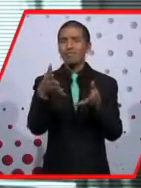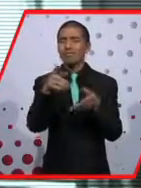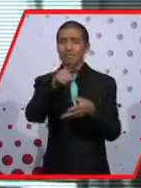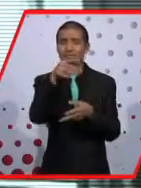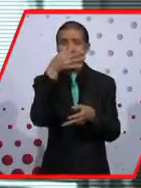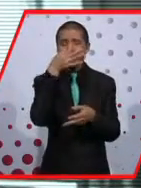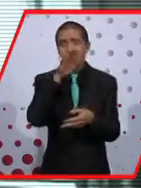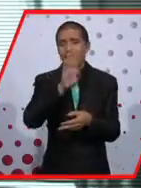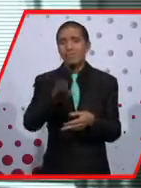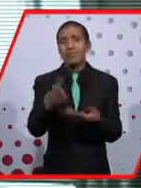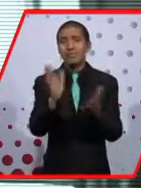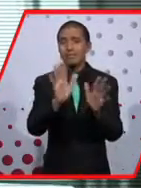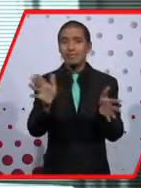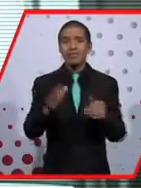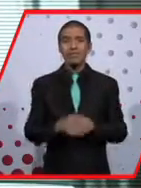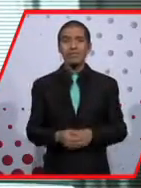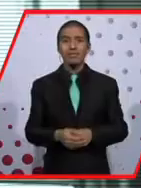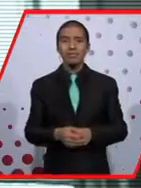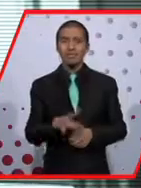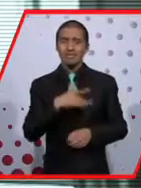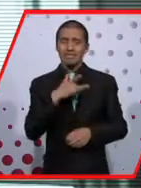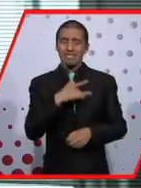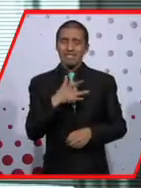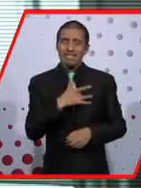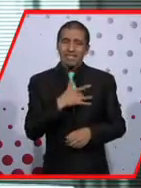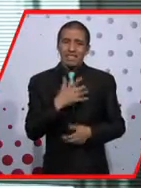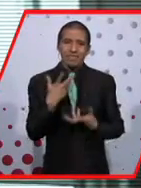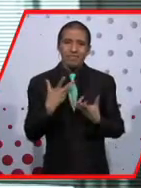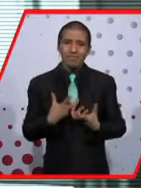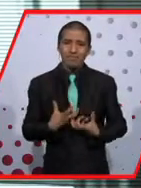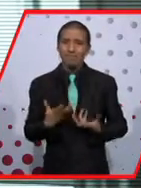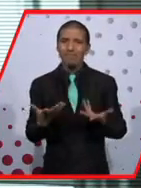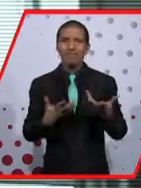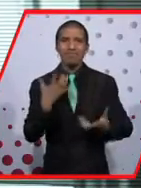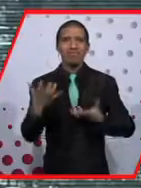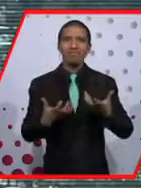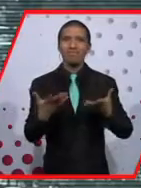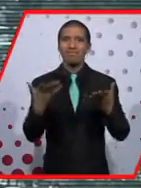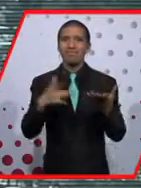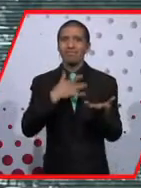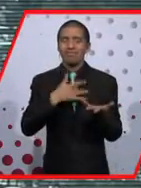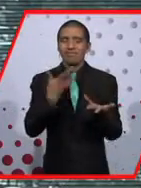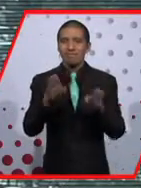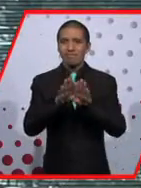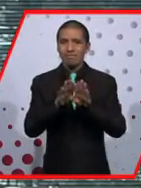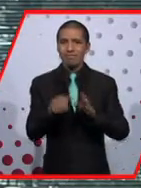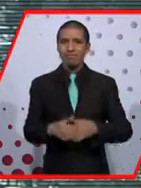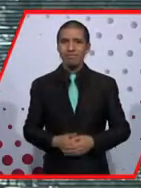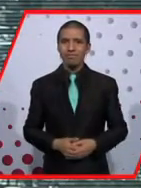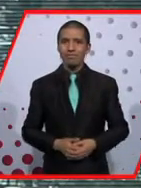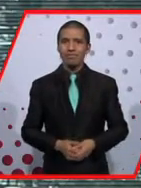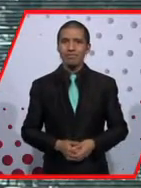morir o lo que sea. Pues al momento se siente uno desesperado, ¿cómo se sentiría uno?